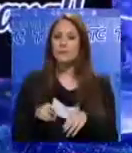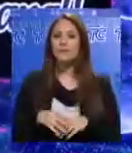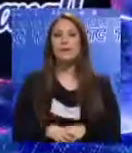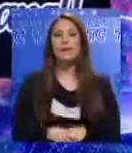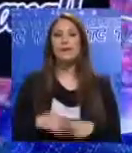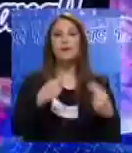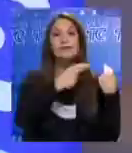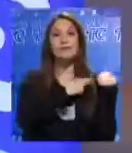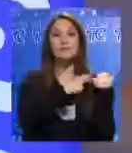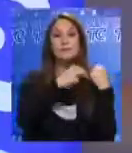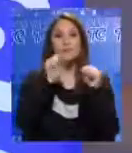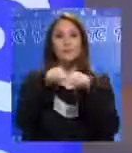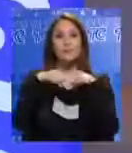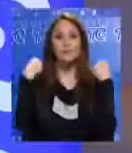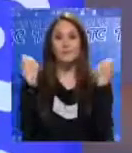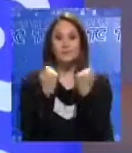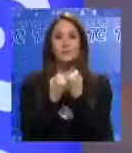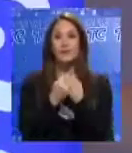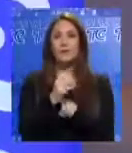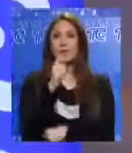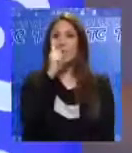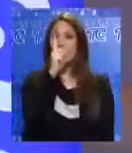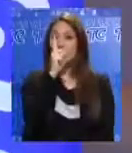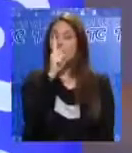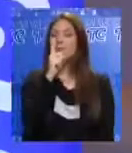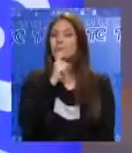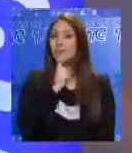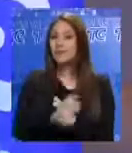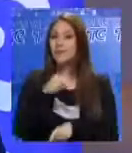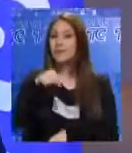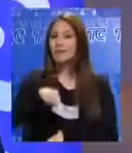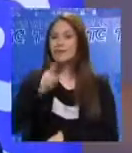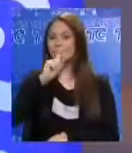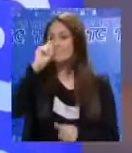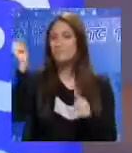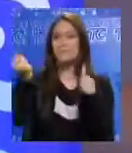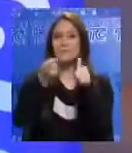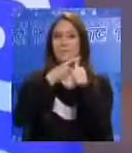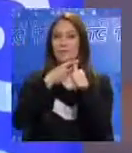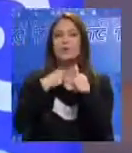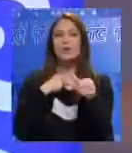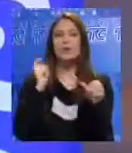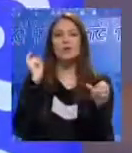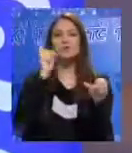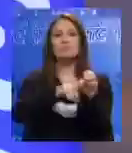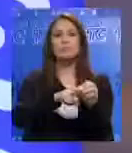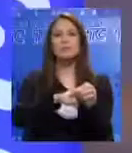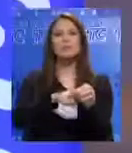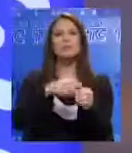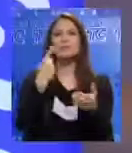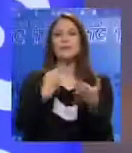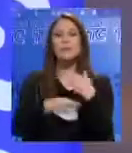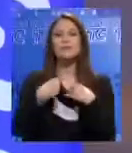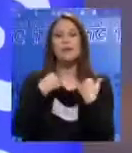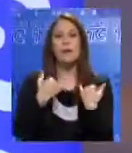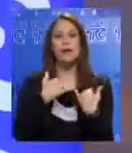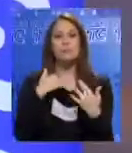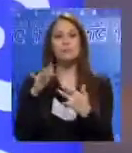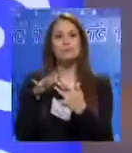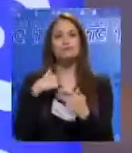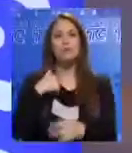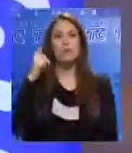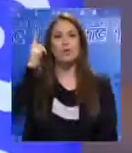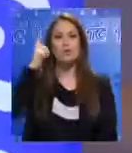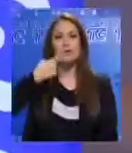Responsabilidad social. El único canal, y esto es importante, pionero, y afiliado a Ceres, mantenemos el